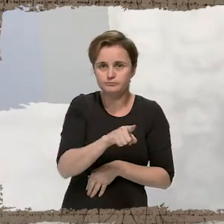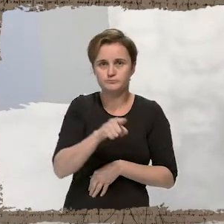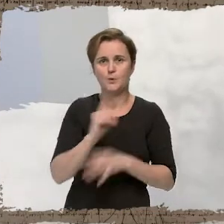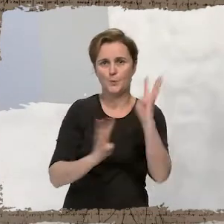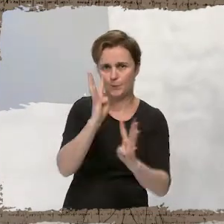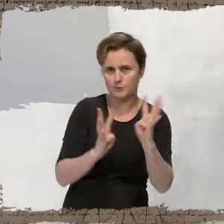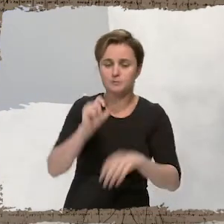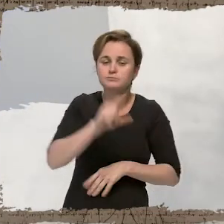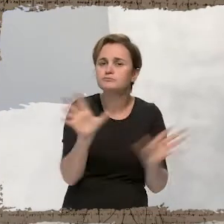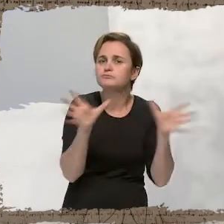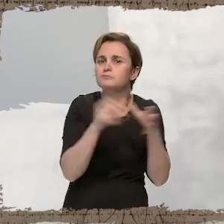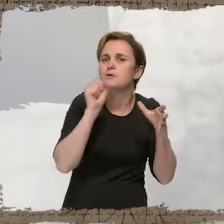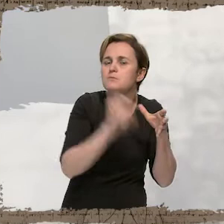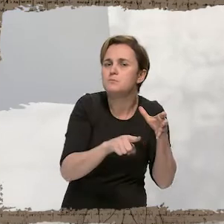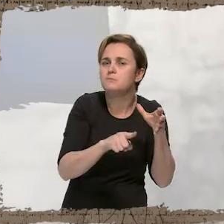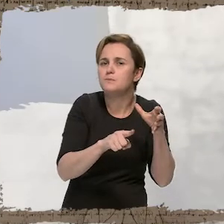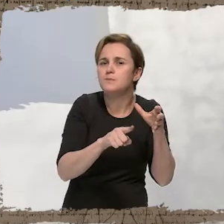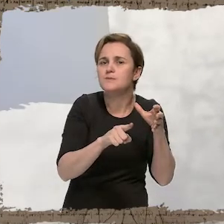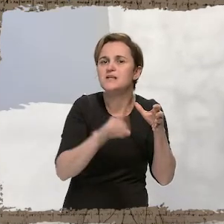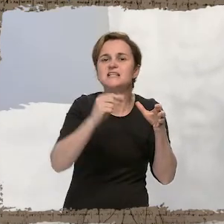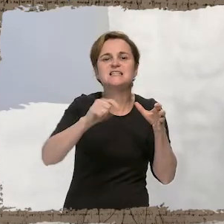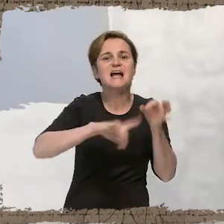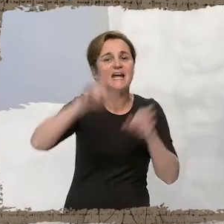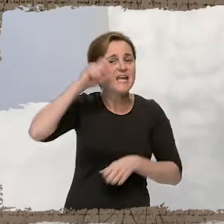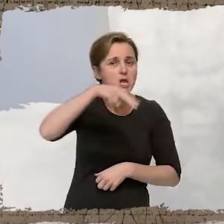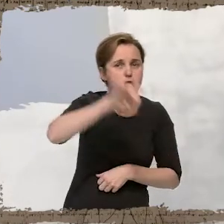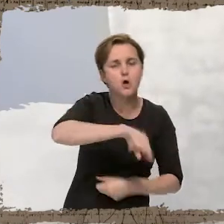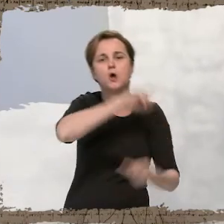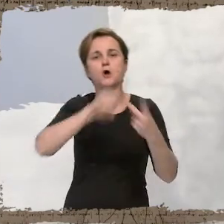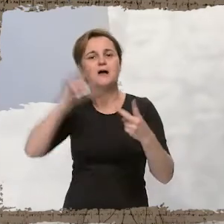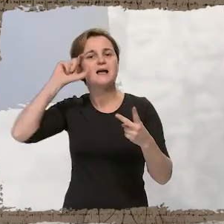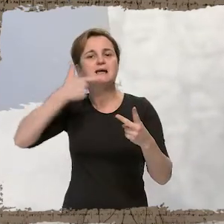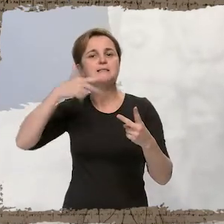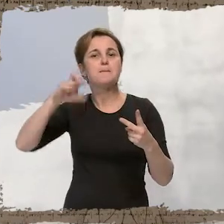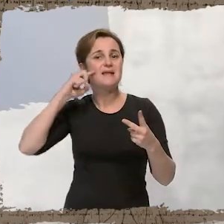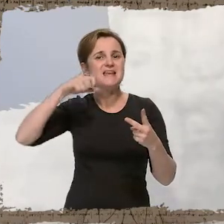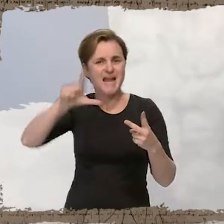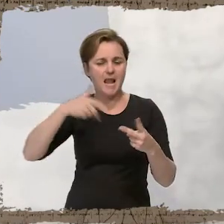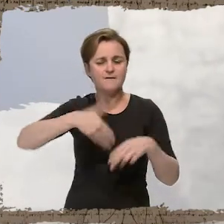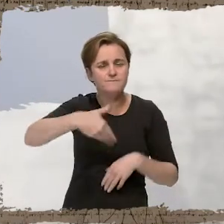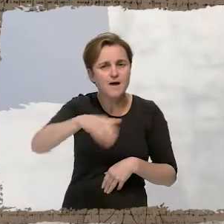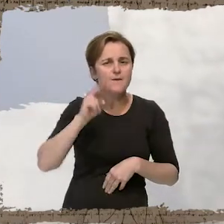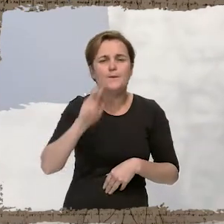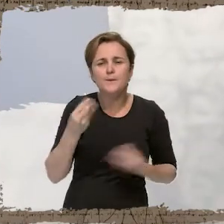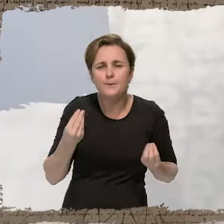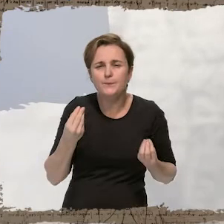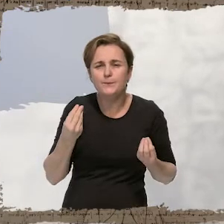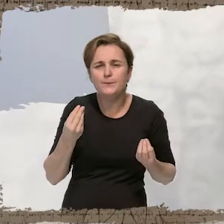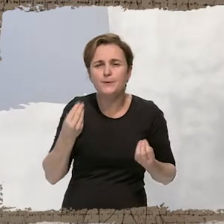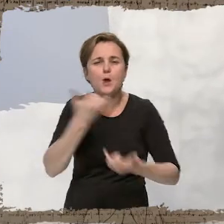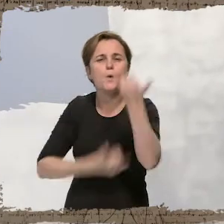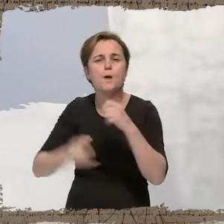de bosques uno de éstos son el parque chaqueño y el espinal no nos demoramos más y vamos